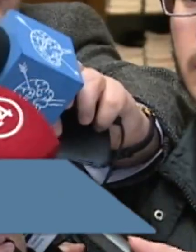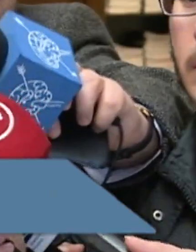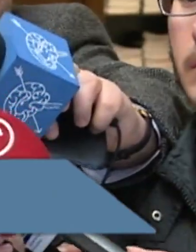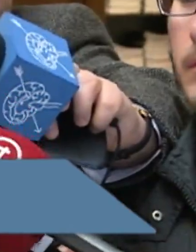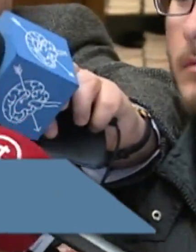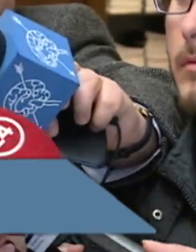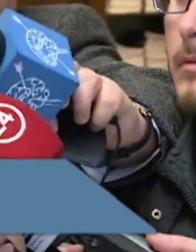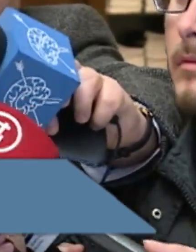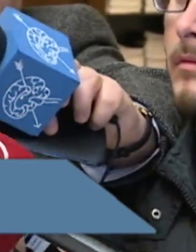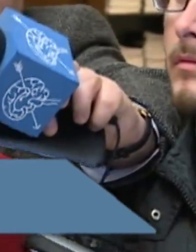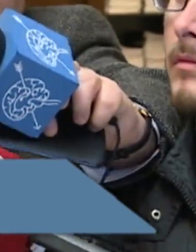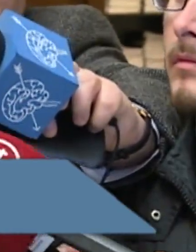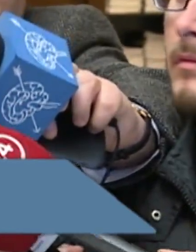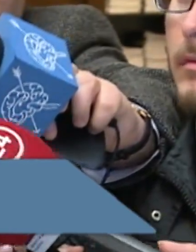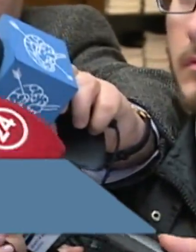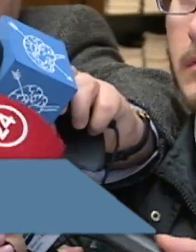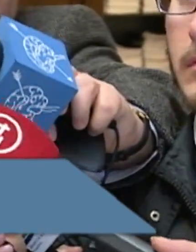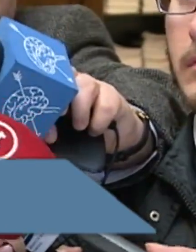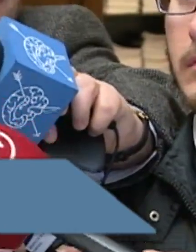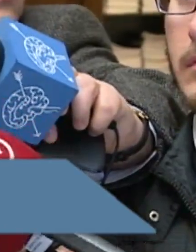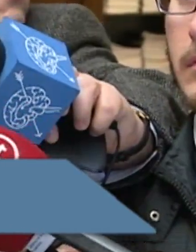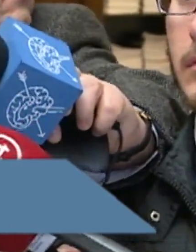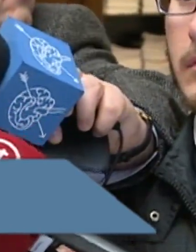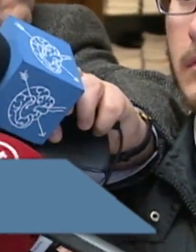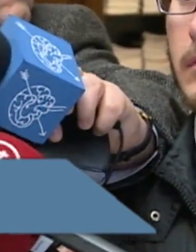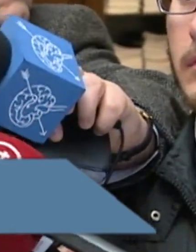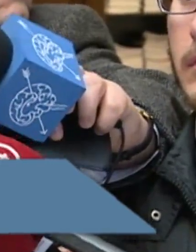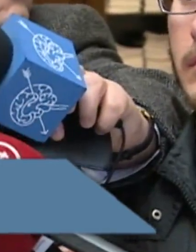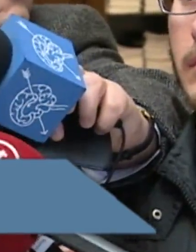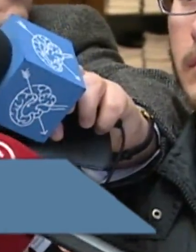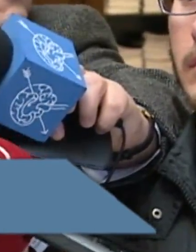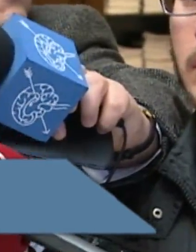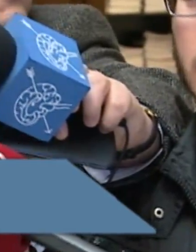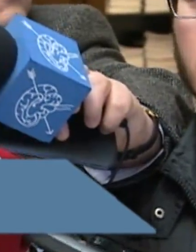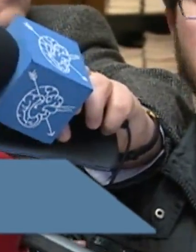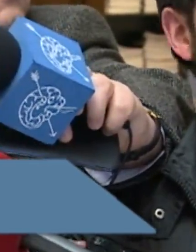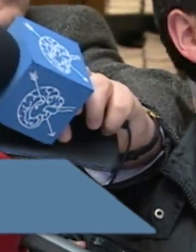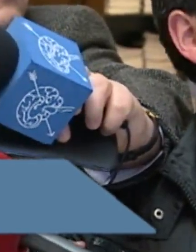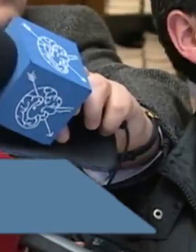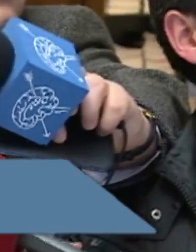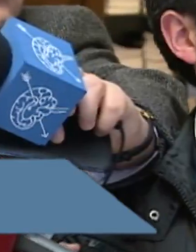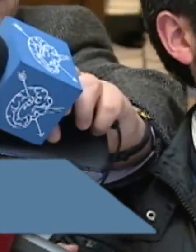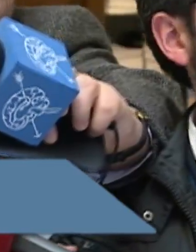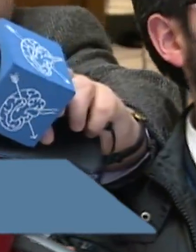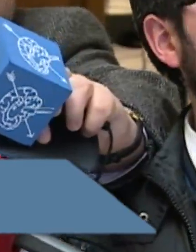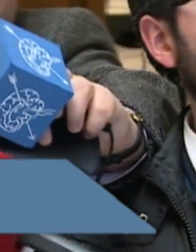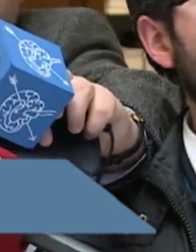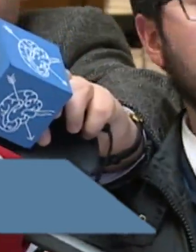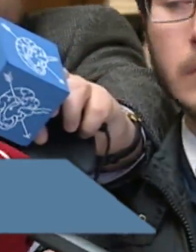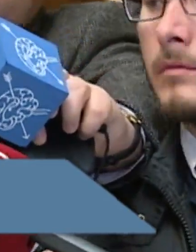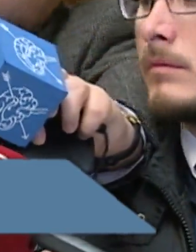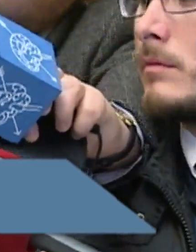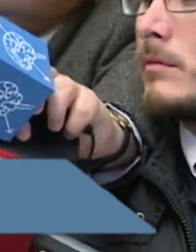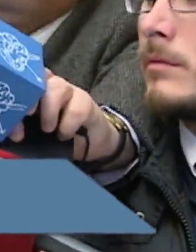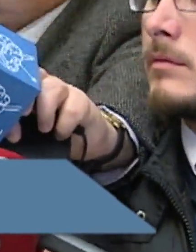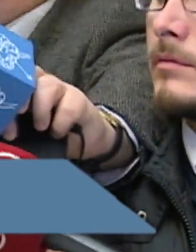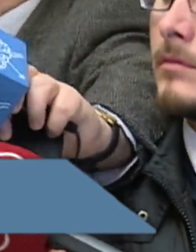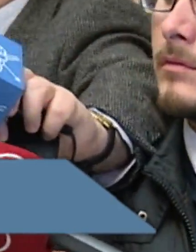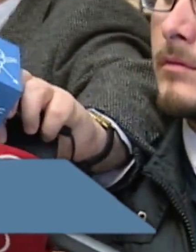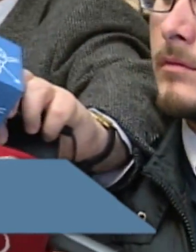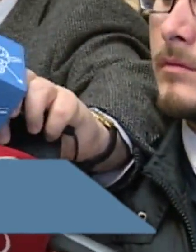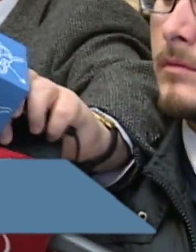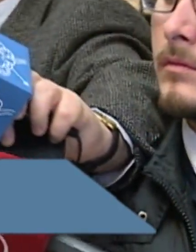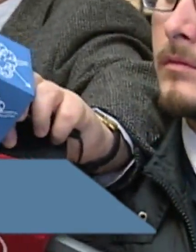quiero decir que cuando se conversa se pone por delante el interés de todos la ANEF entendió perfectamente que esto no podía ser un gasto